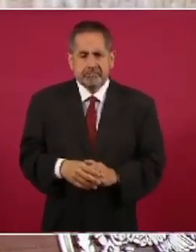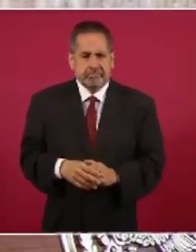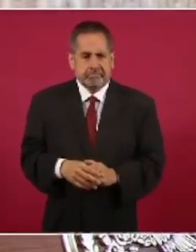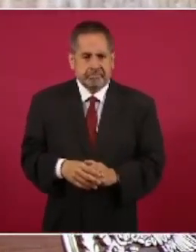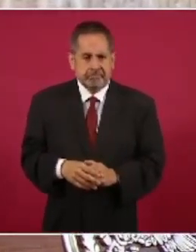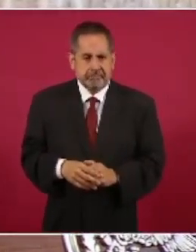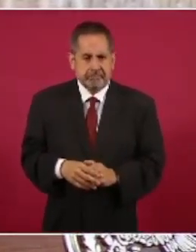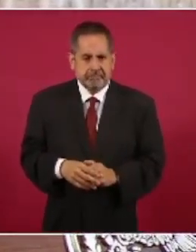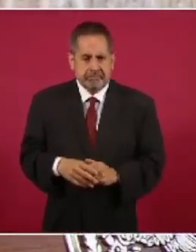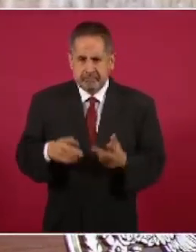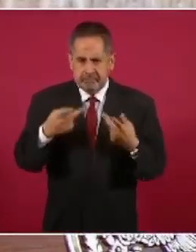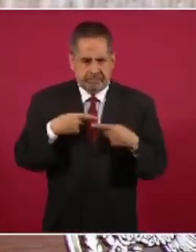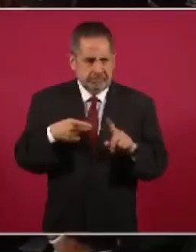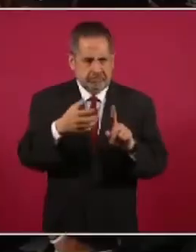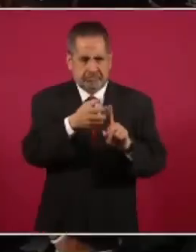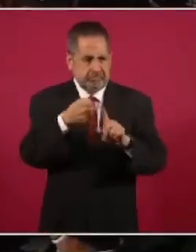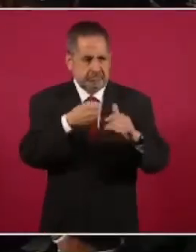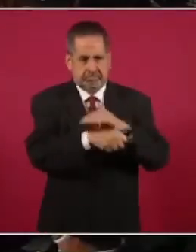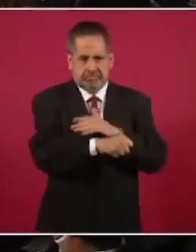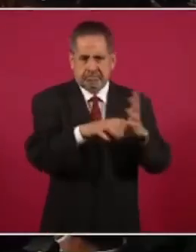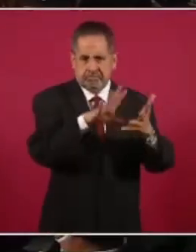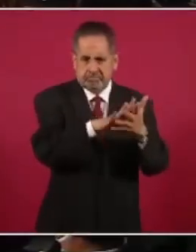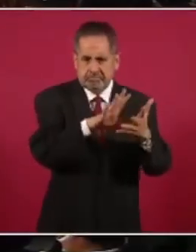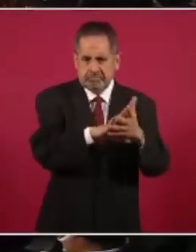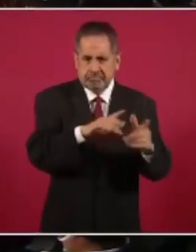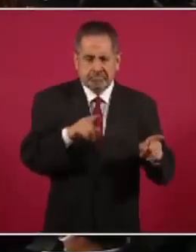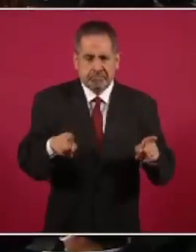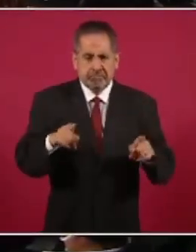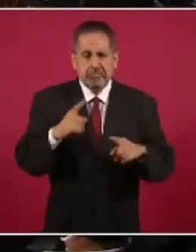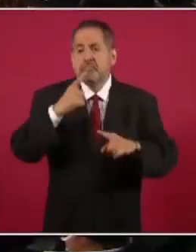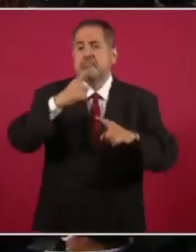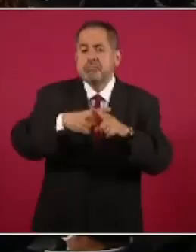¿No es un preso de conciencia?